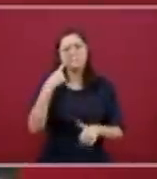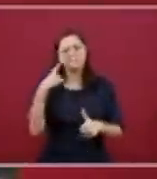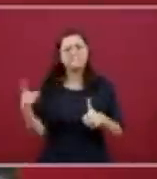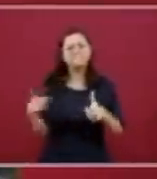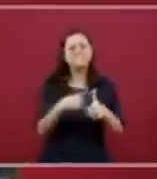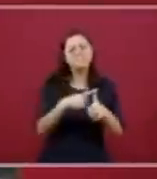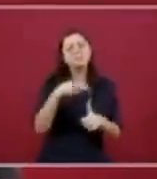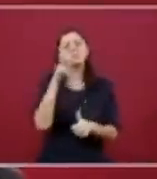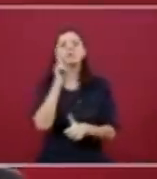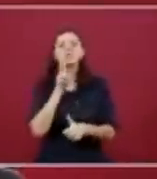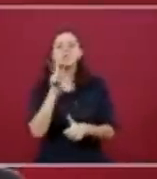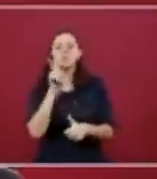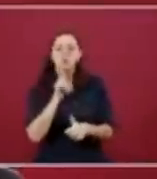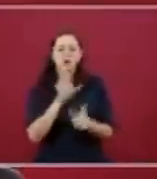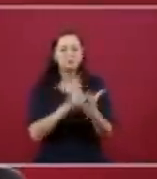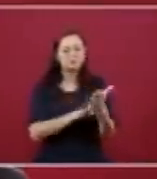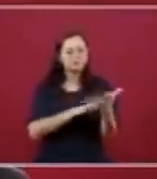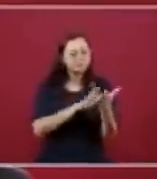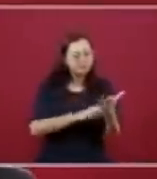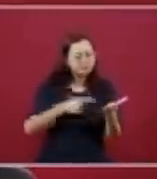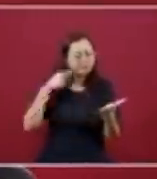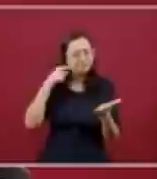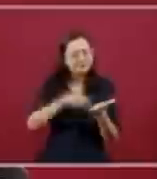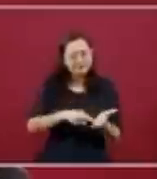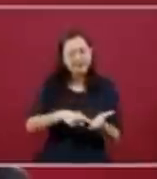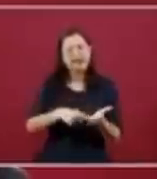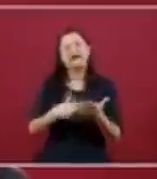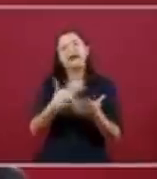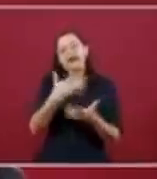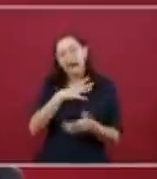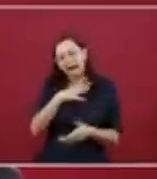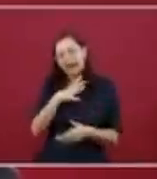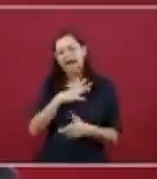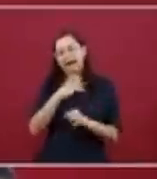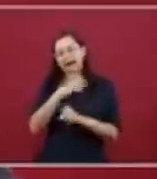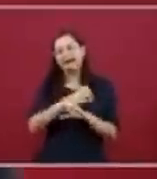haber elementos para no